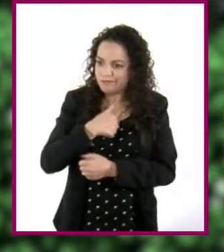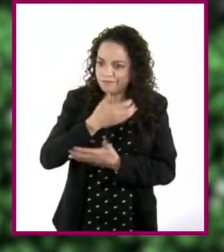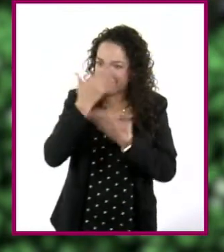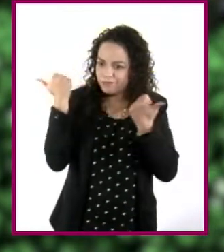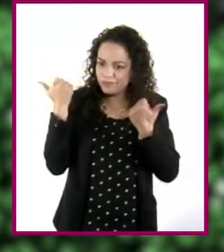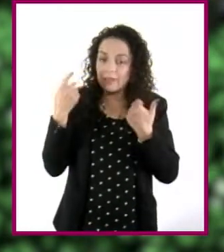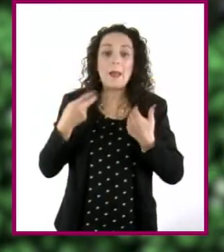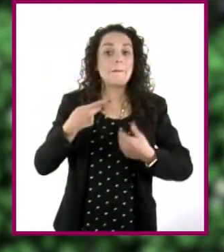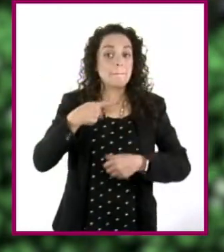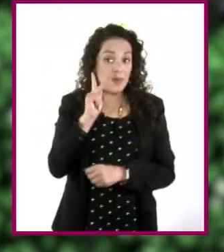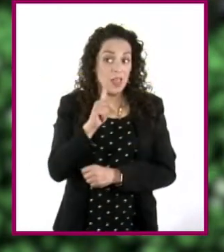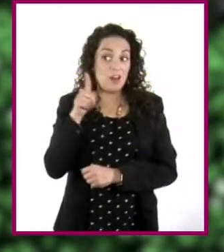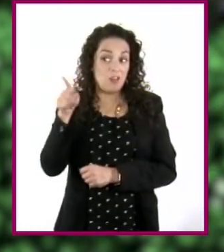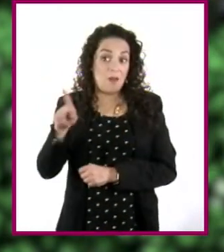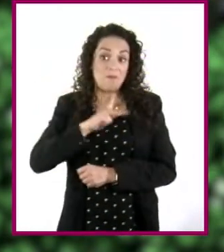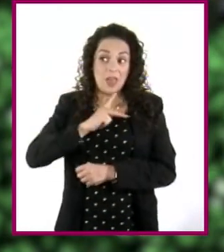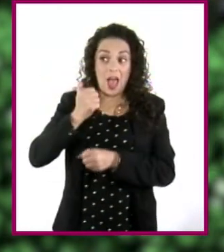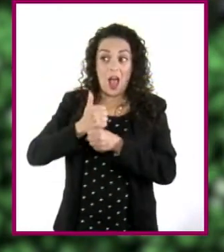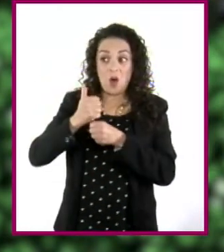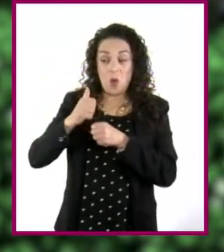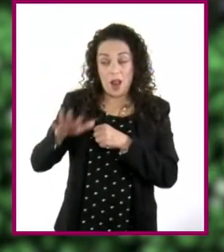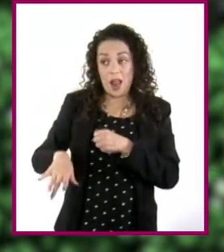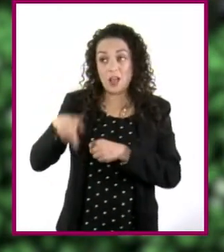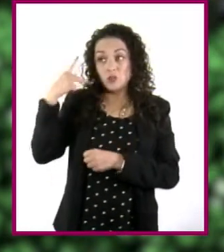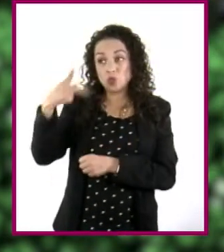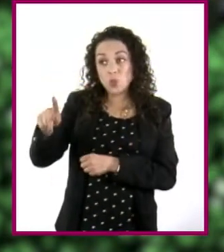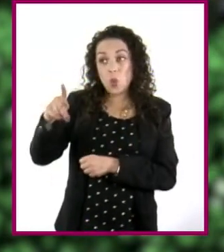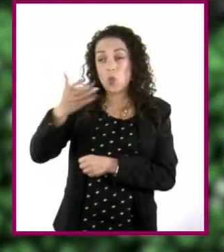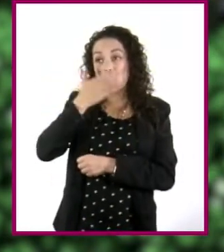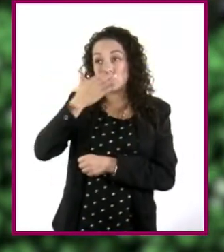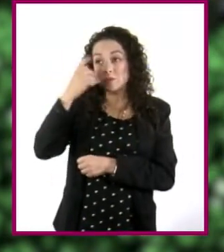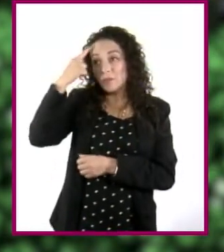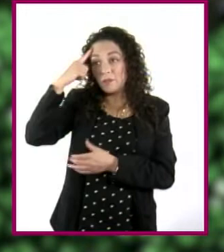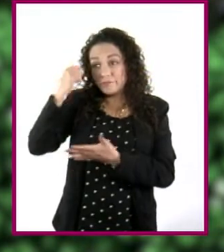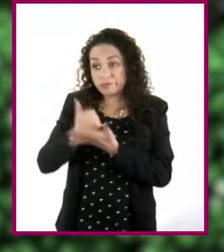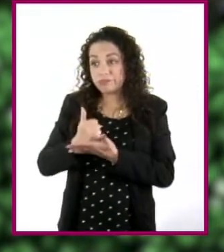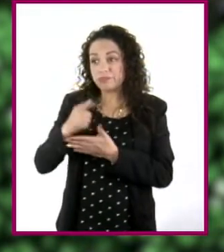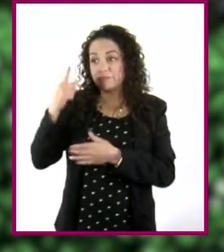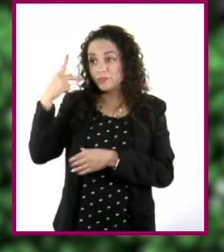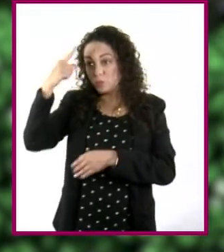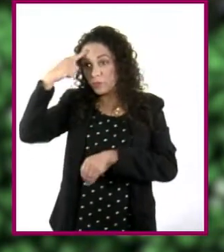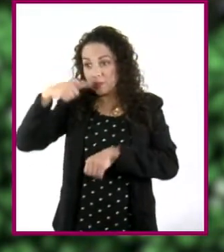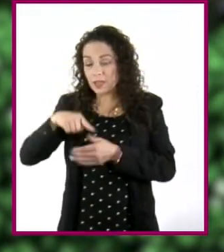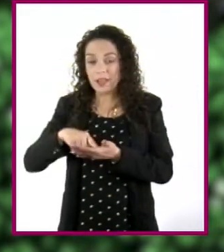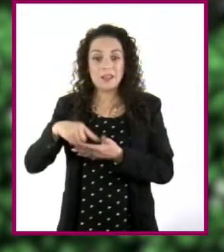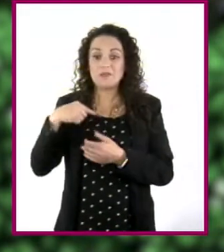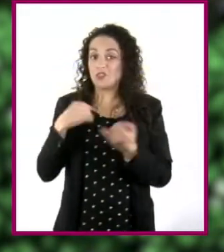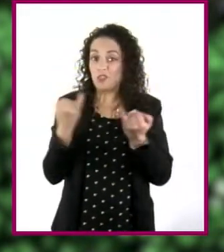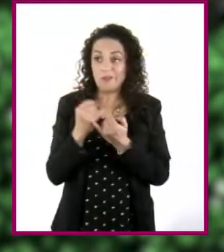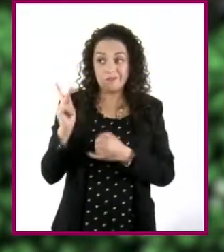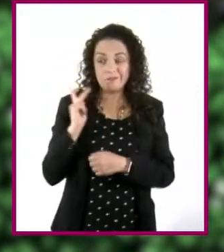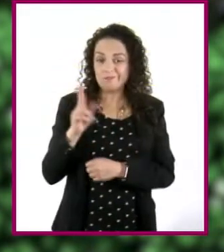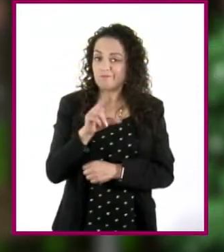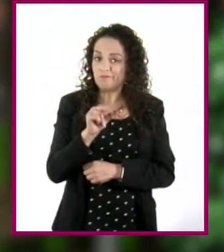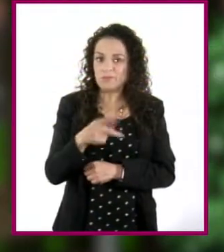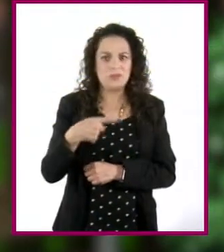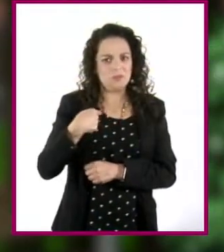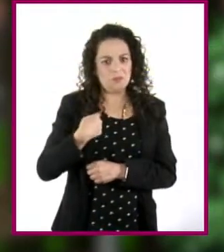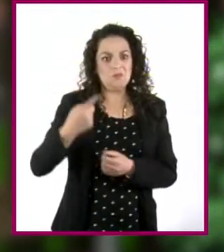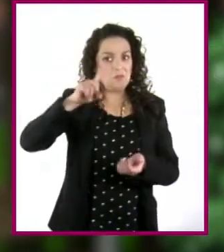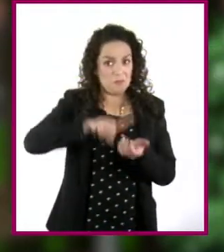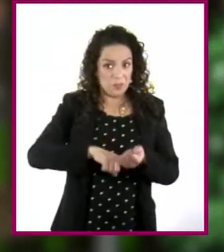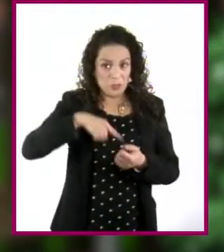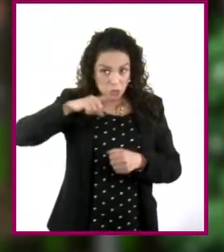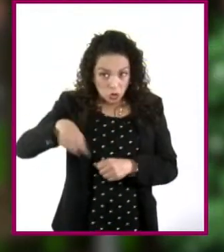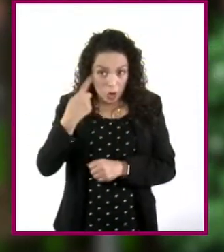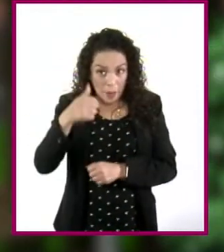no comparto las creencias de mi abuela. No todas, no completamente. Así que no me voy a considerar una pecadora. A